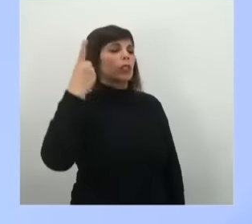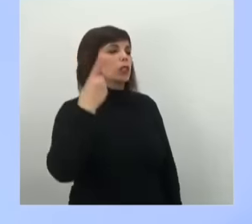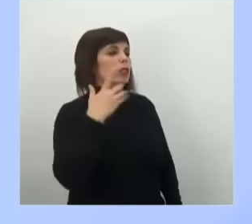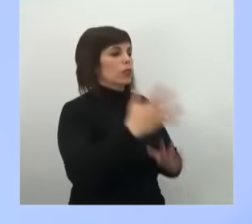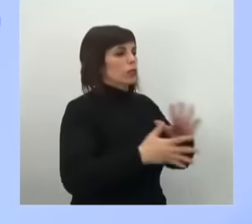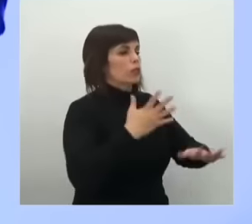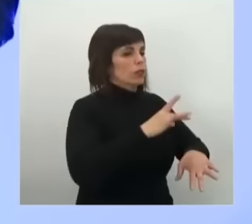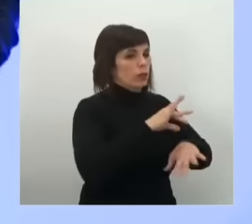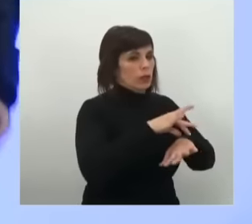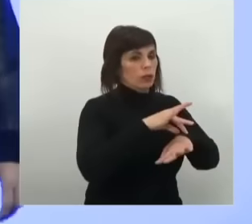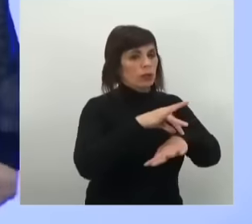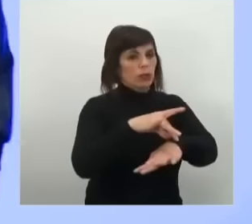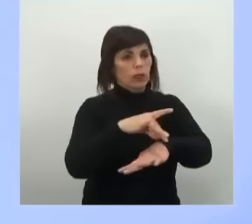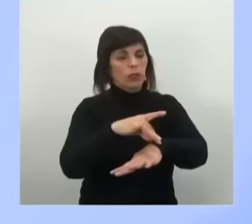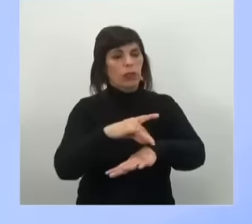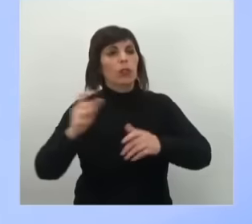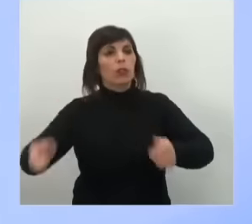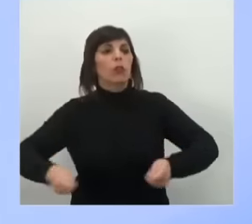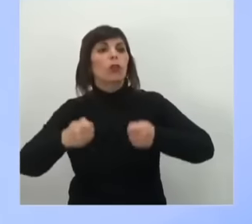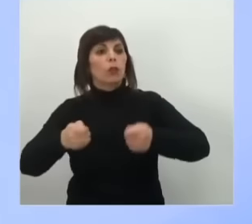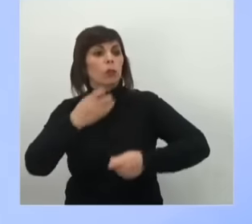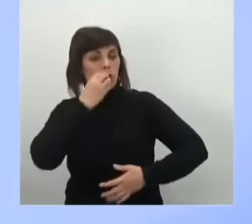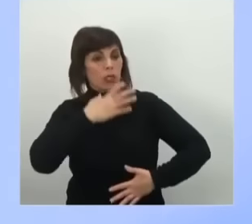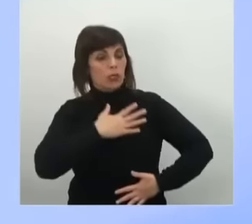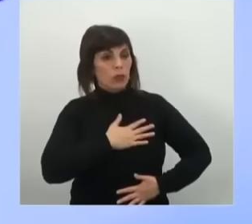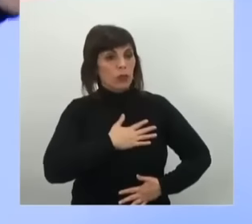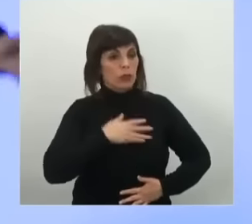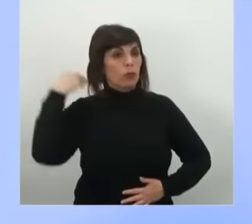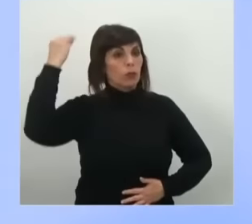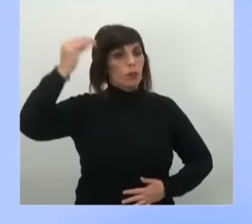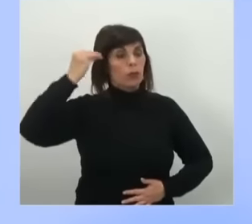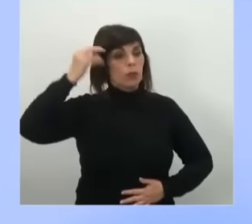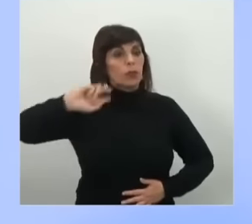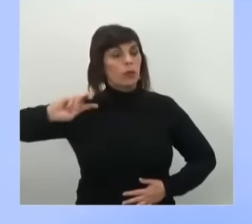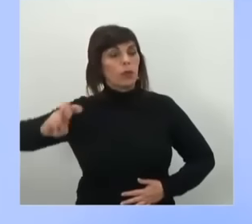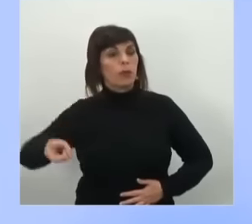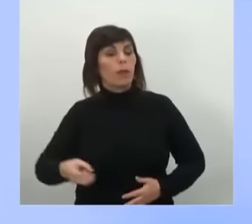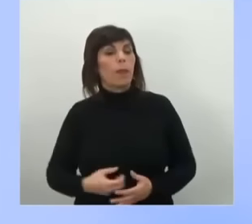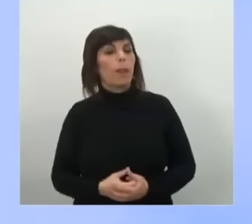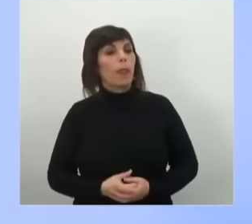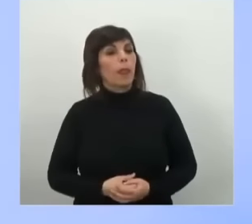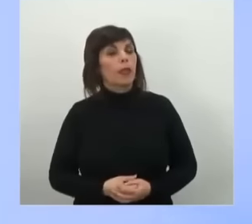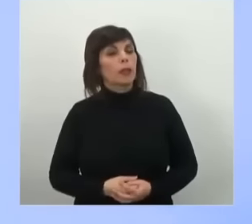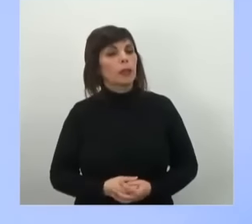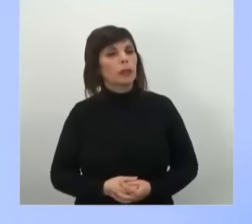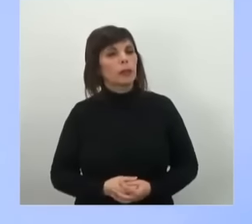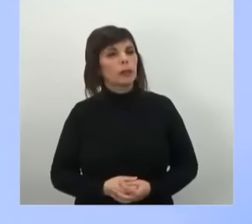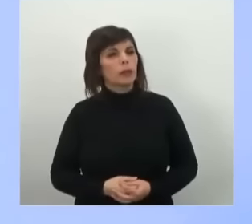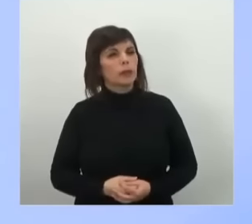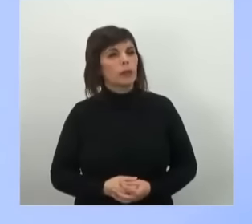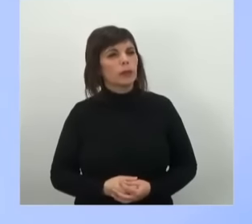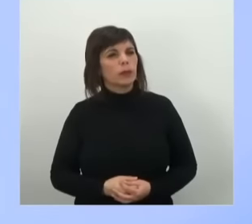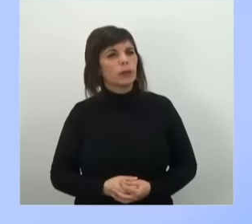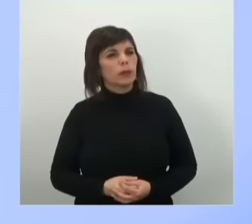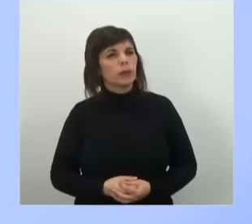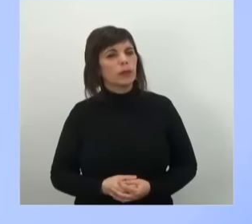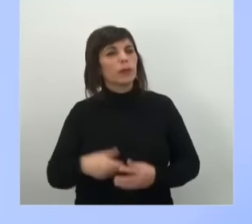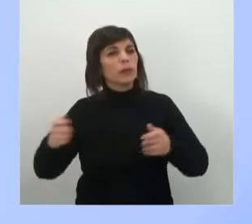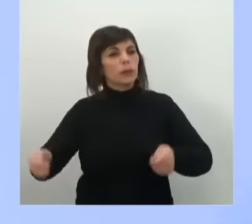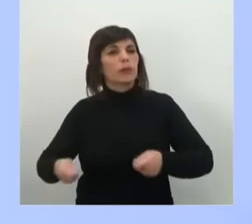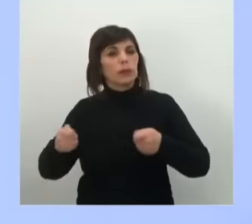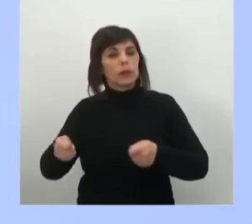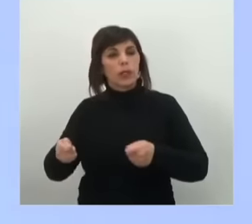guía y nunca nos deja él es nuestro pastor pero otro pensamiento cuando pastor Eduardo